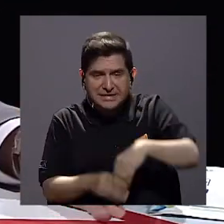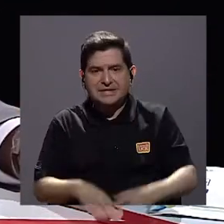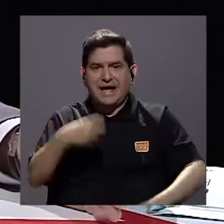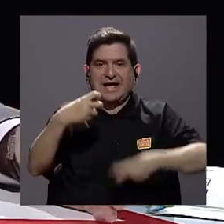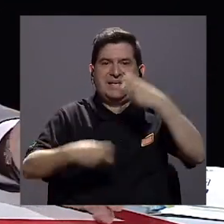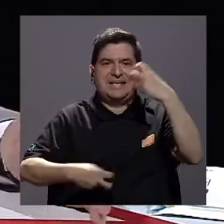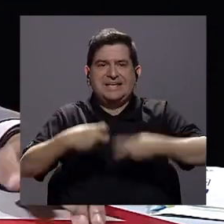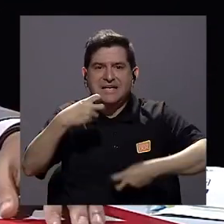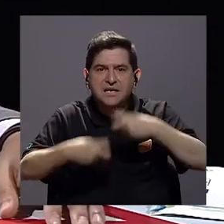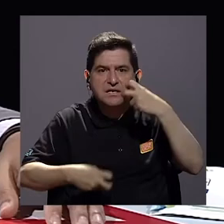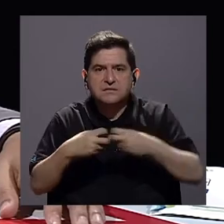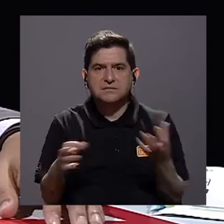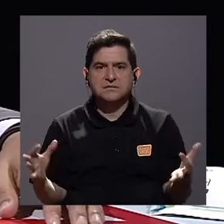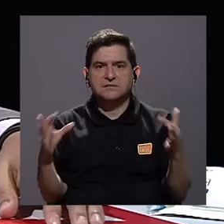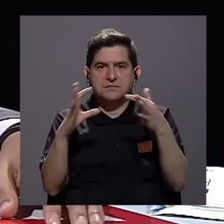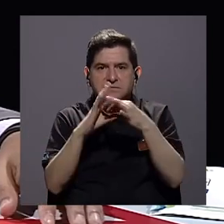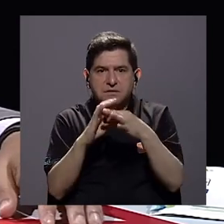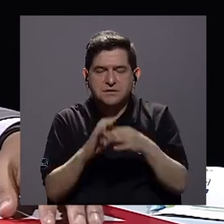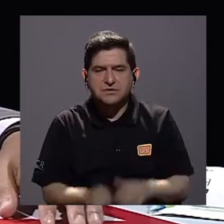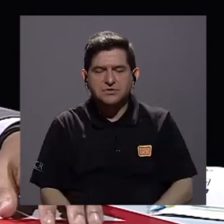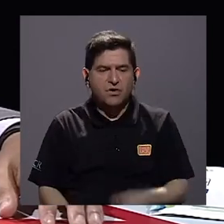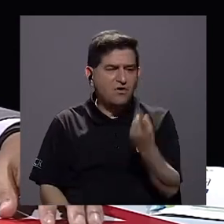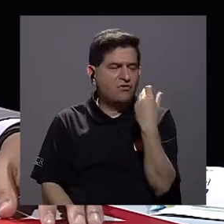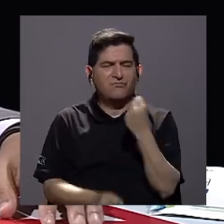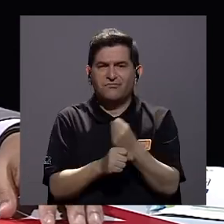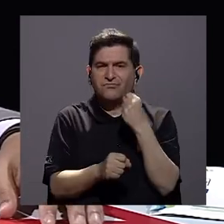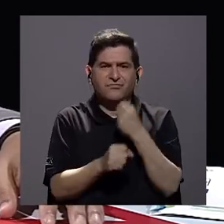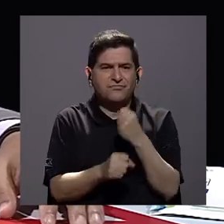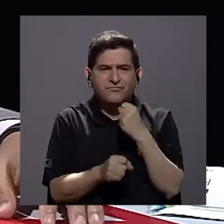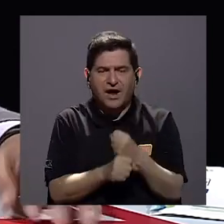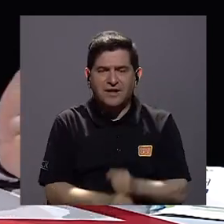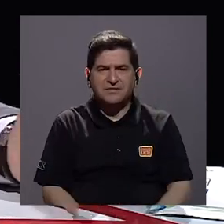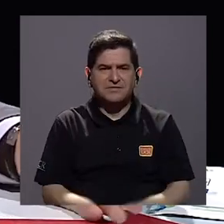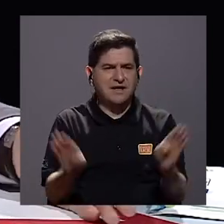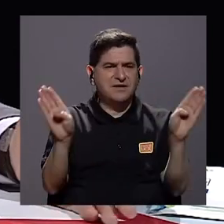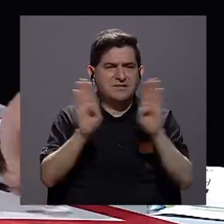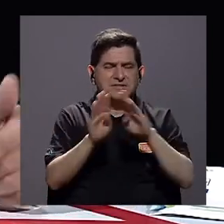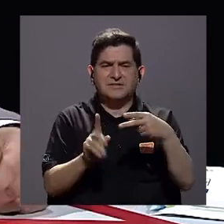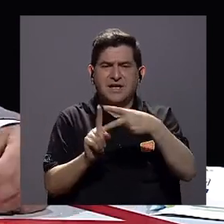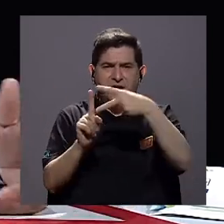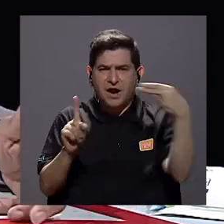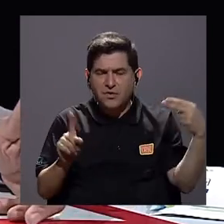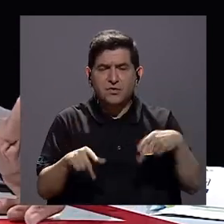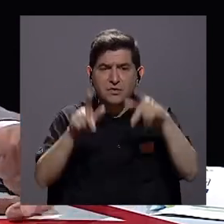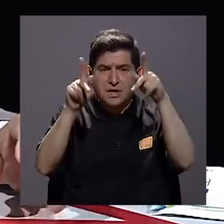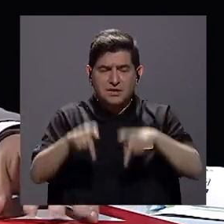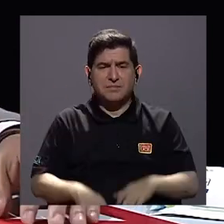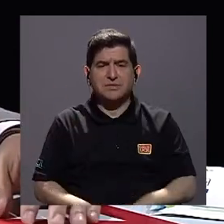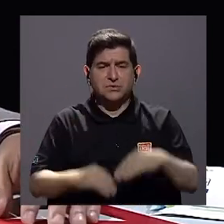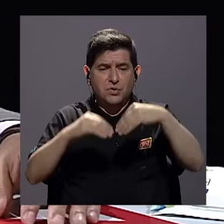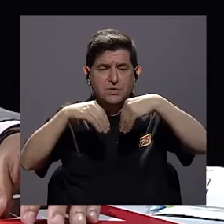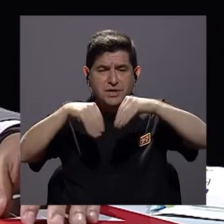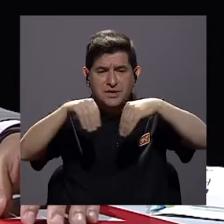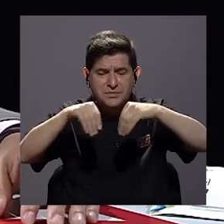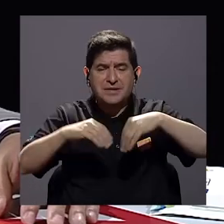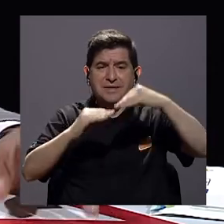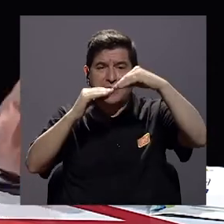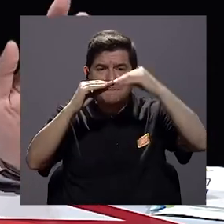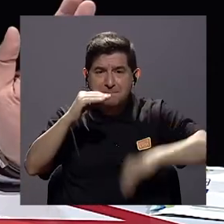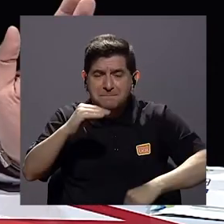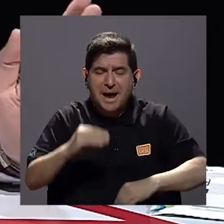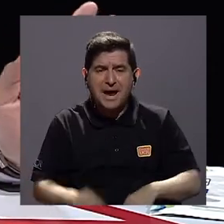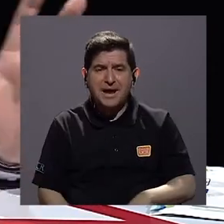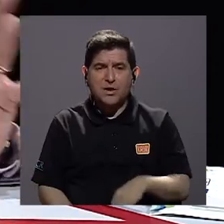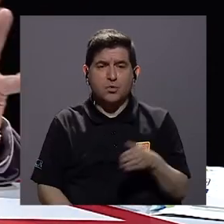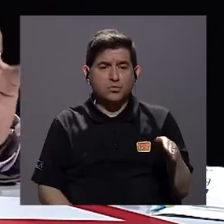tiene que ver obviamente con el desempleo, al cerrar los hoteles estas personas venden mucho menos pescados, y